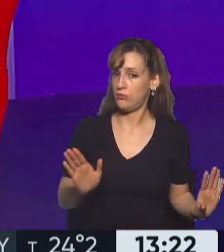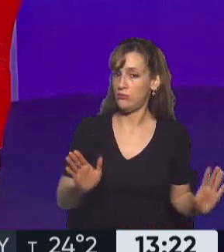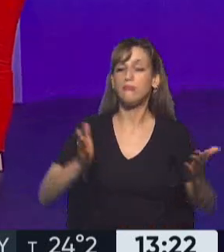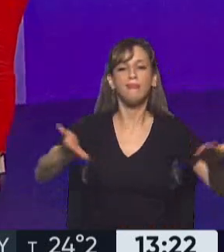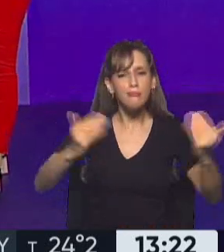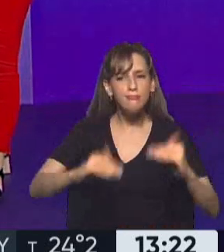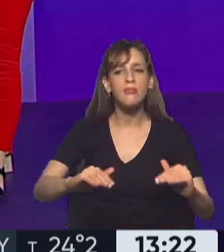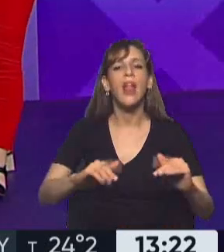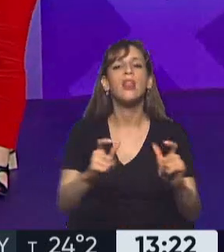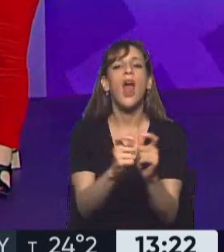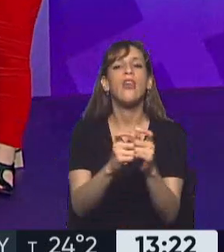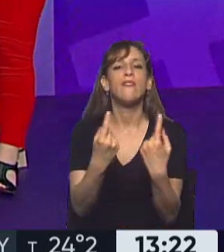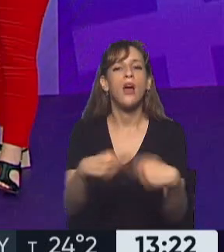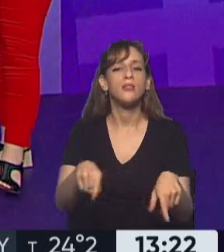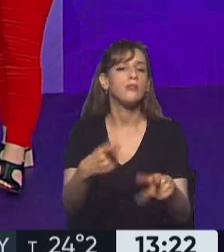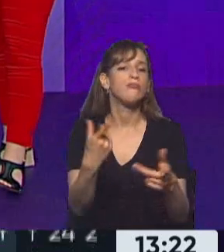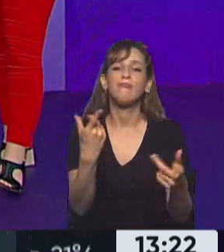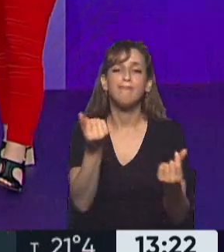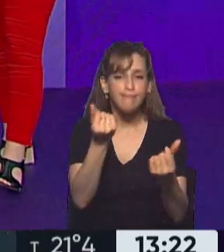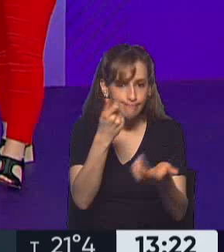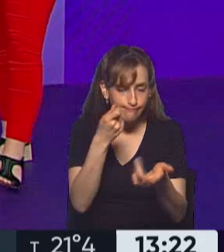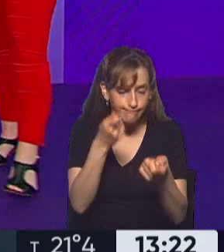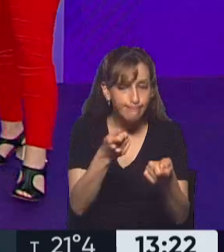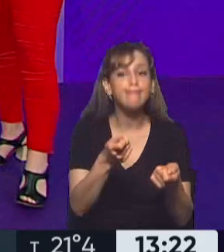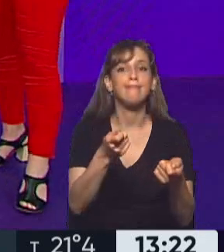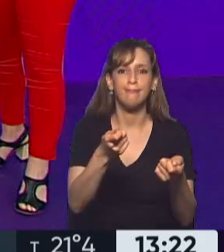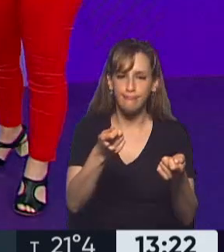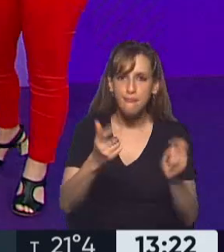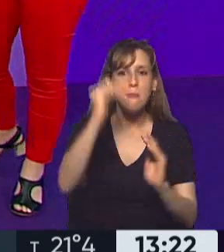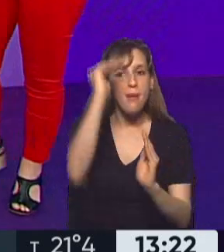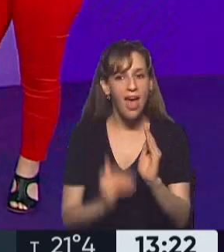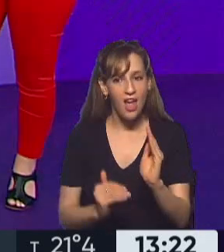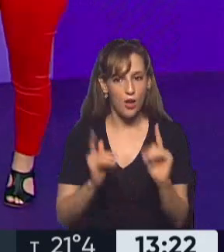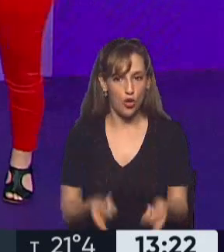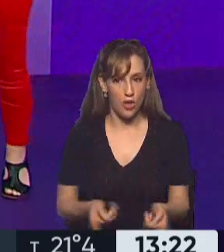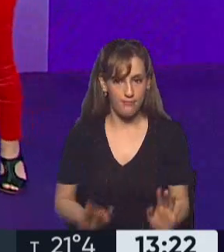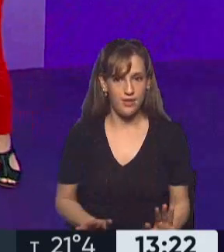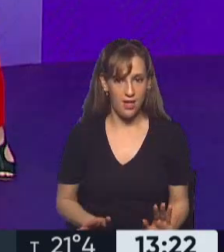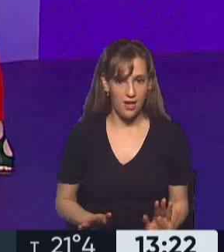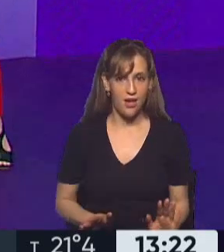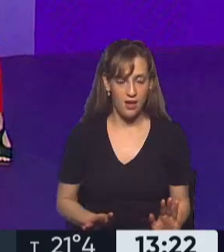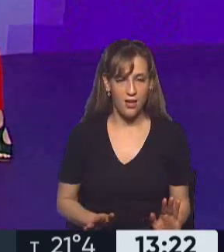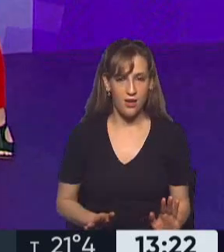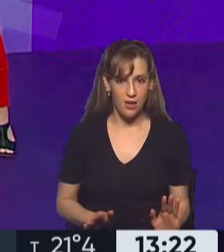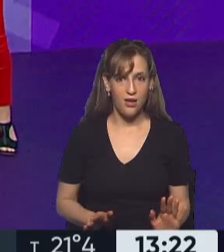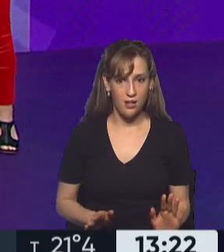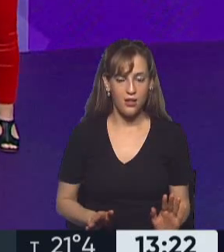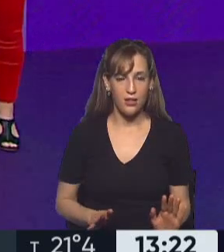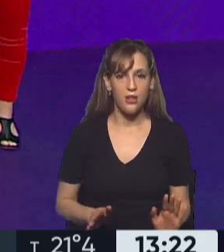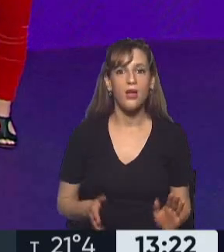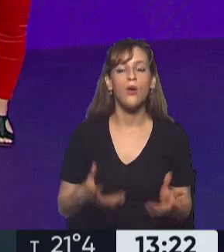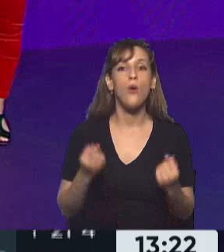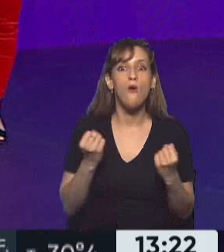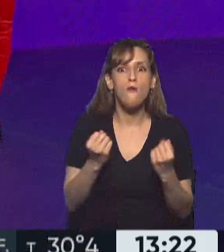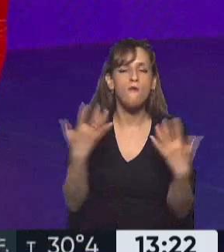tarifas residenciales siguen muy abajo, de hecho ha habido un esfuerzo fiscal muy importante de parte del Tesoro Nacional, esfuerzo fiscal que